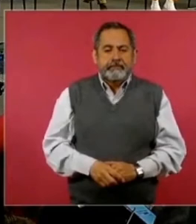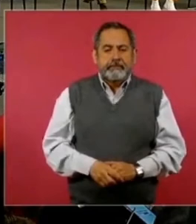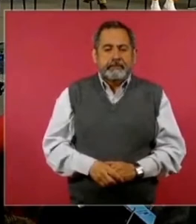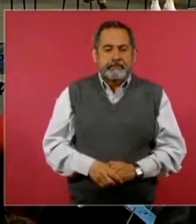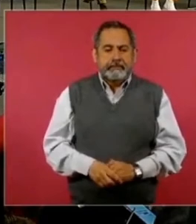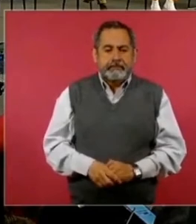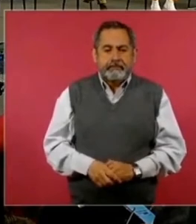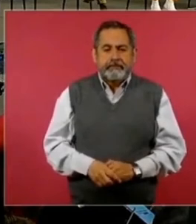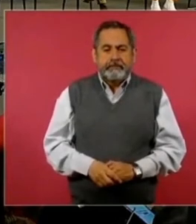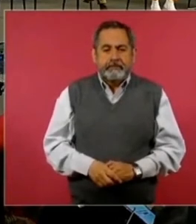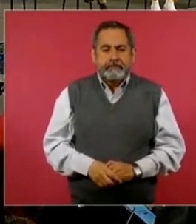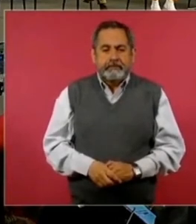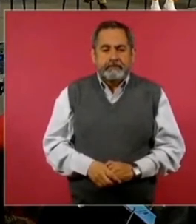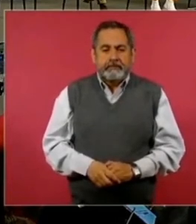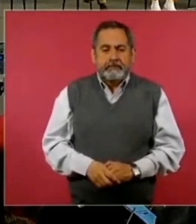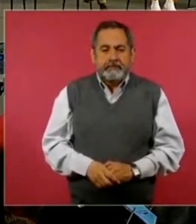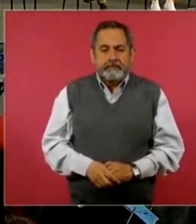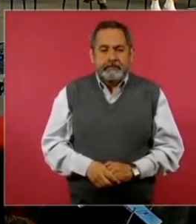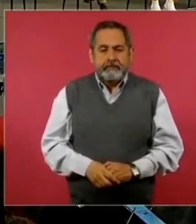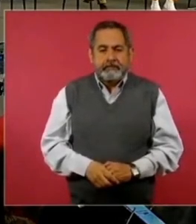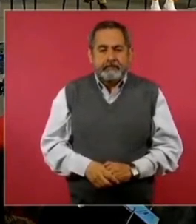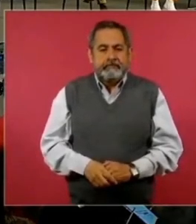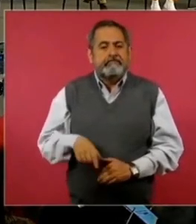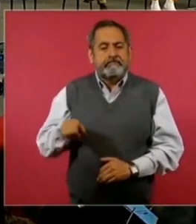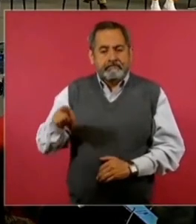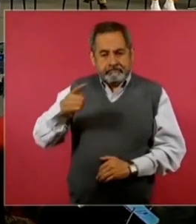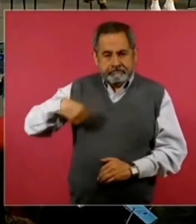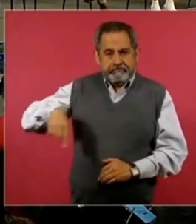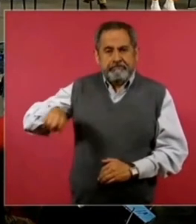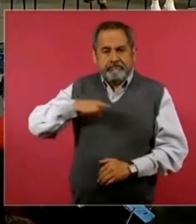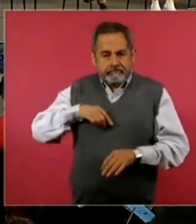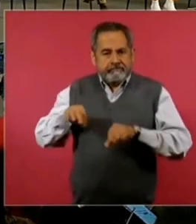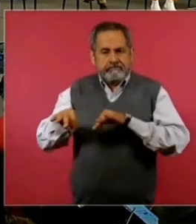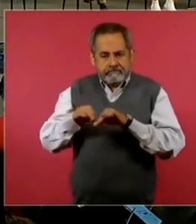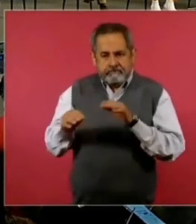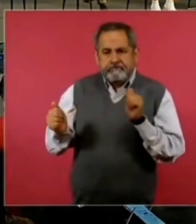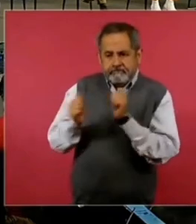La que sigue. En donde trabajamos también con los…